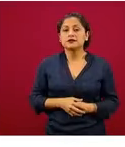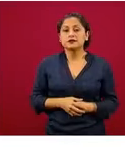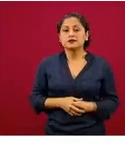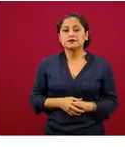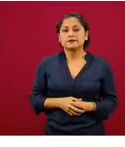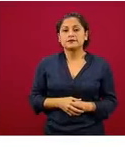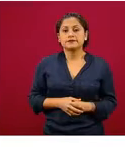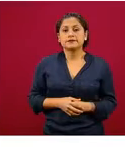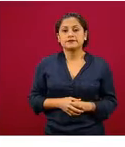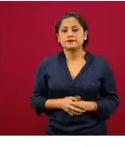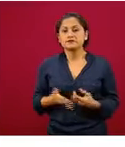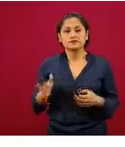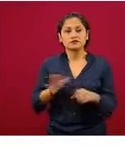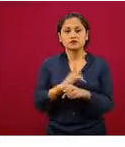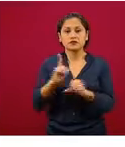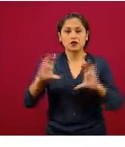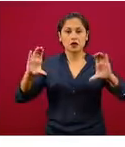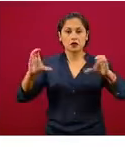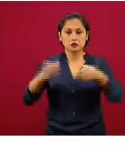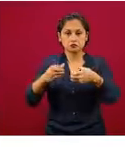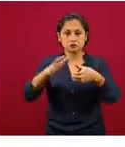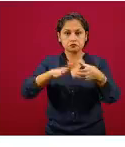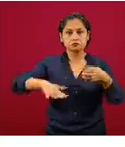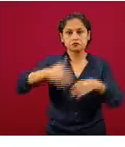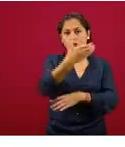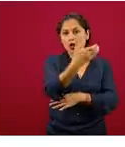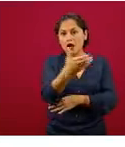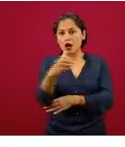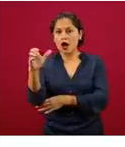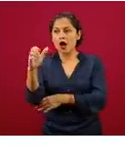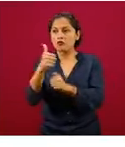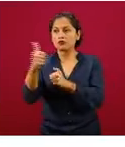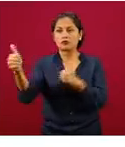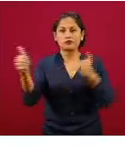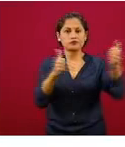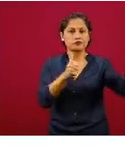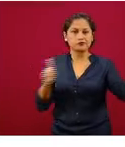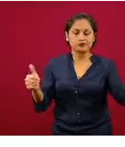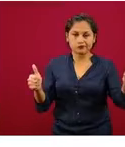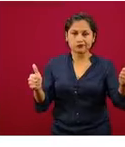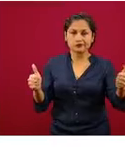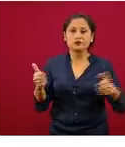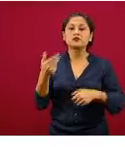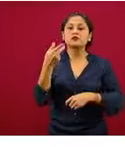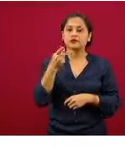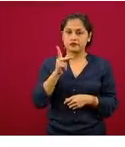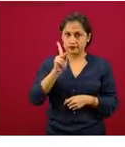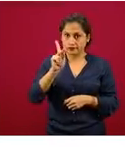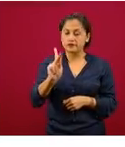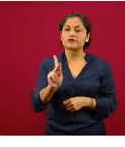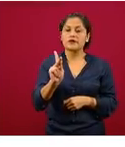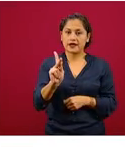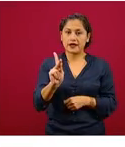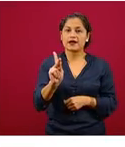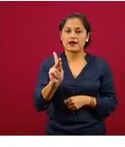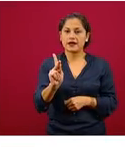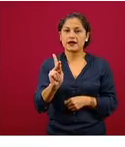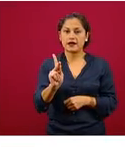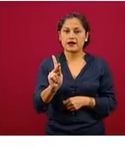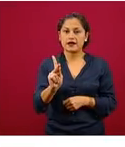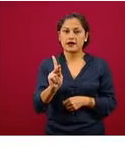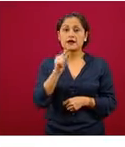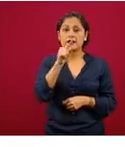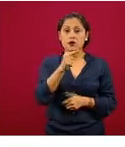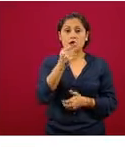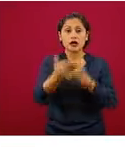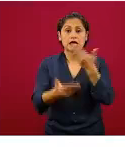Características: zonas rurales dispersas, desafortunadamente zonas también con bajo acceso a